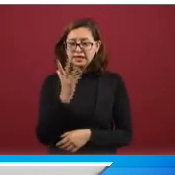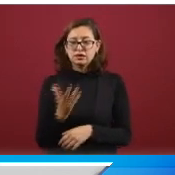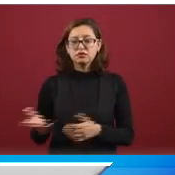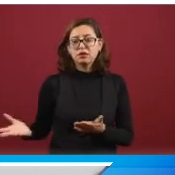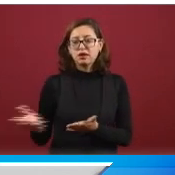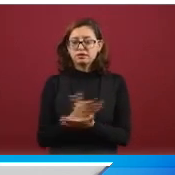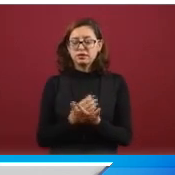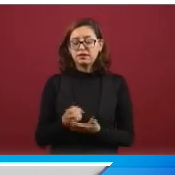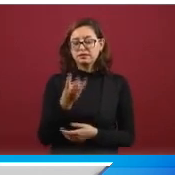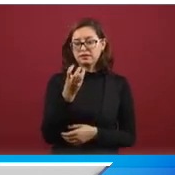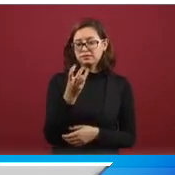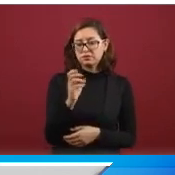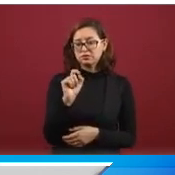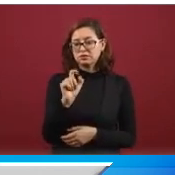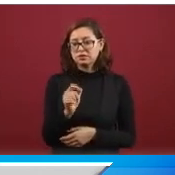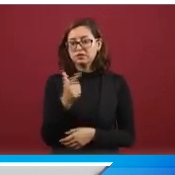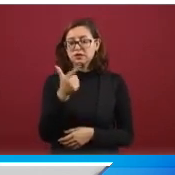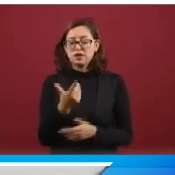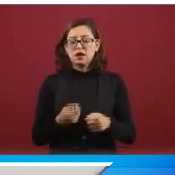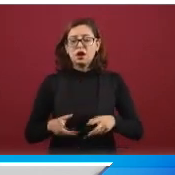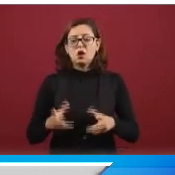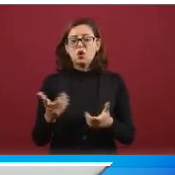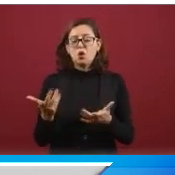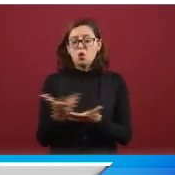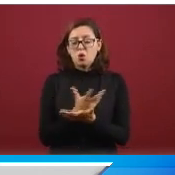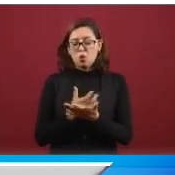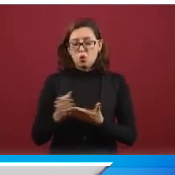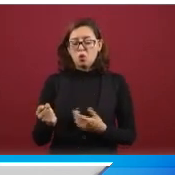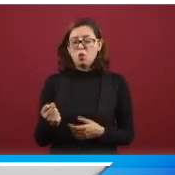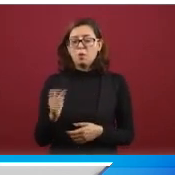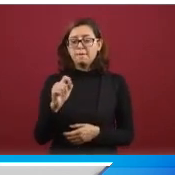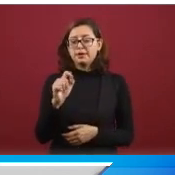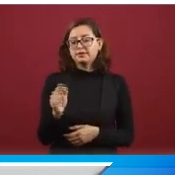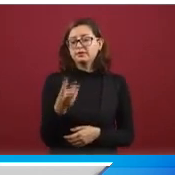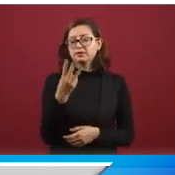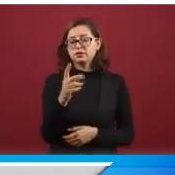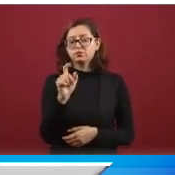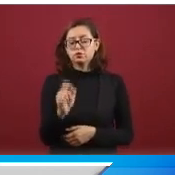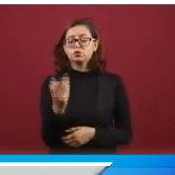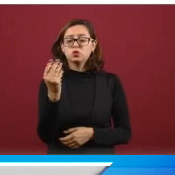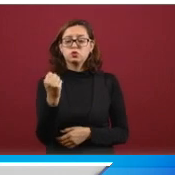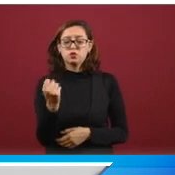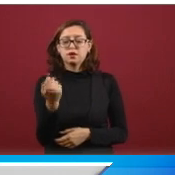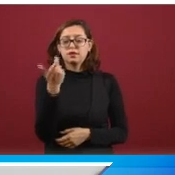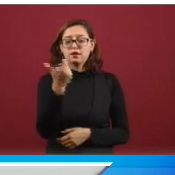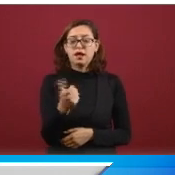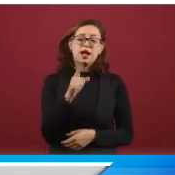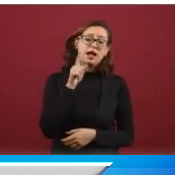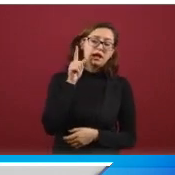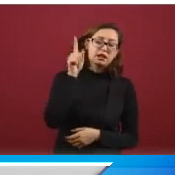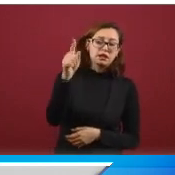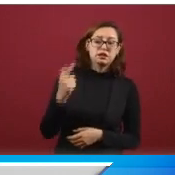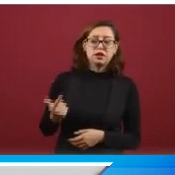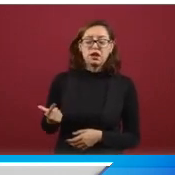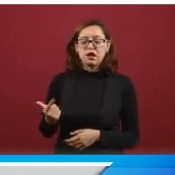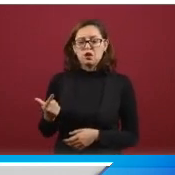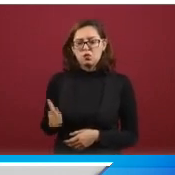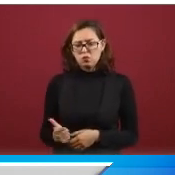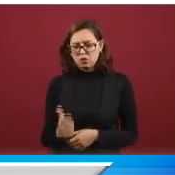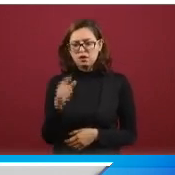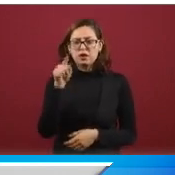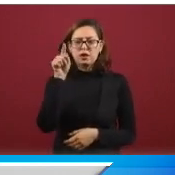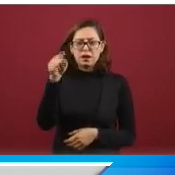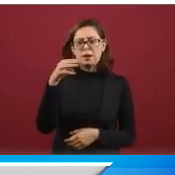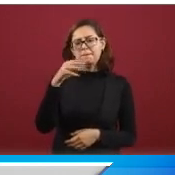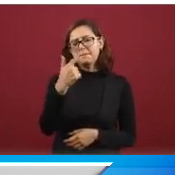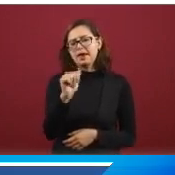marca Mepar a 7.55 por litro. Fuentes Ener, CRE y Profeco. Se verifican las estaciones de servicio denunciadas por